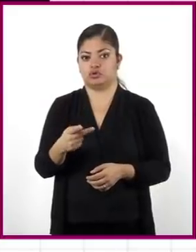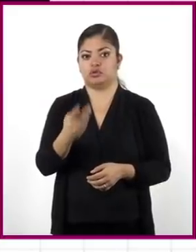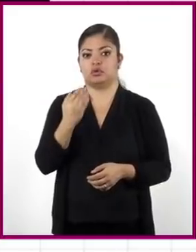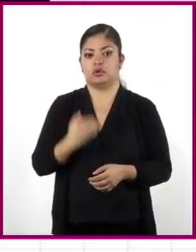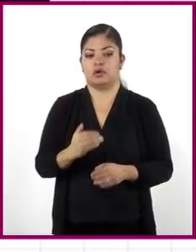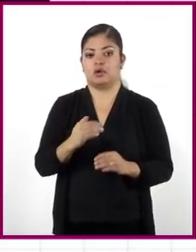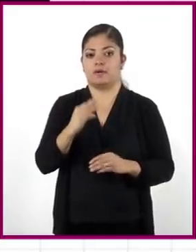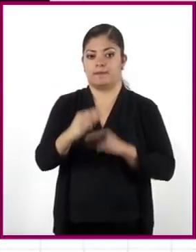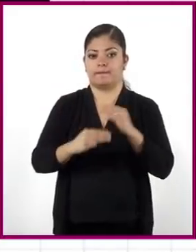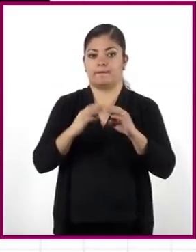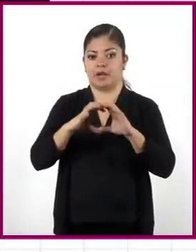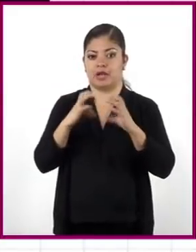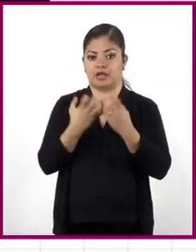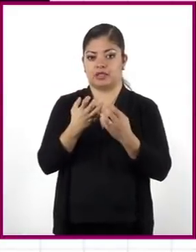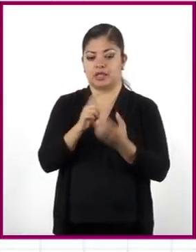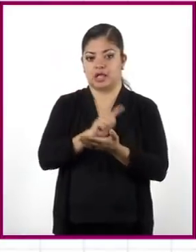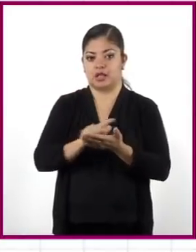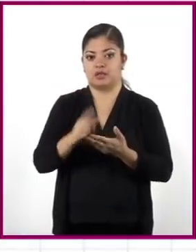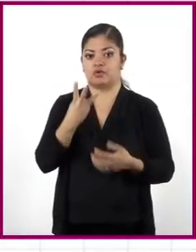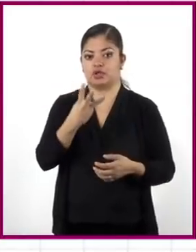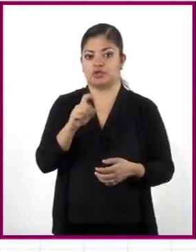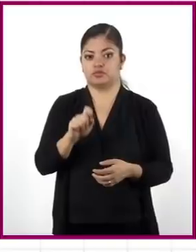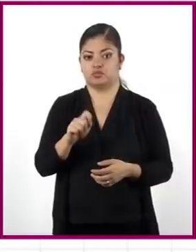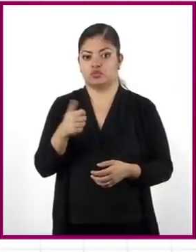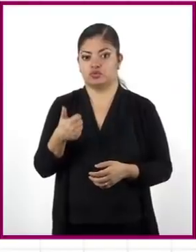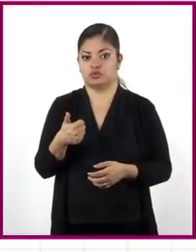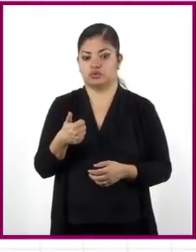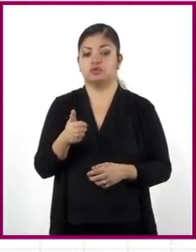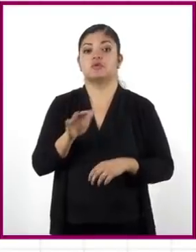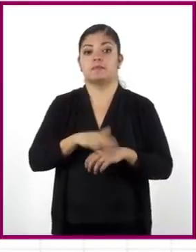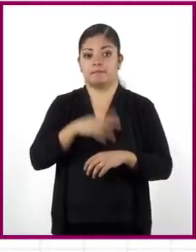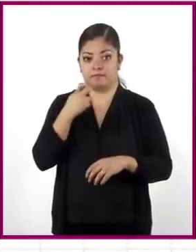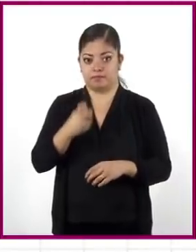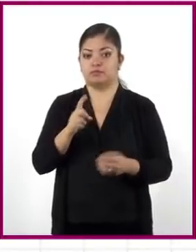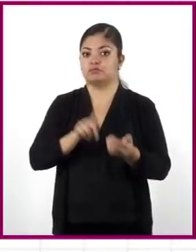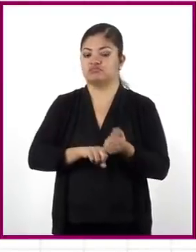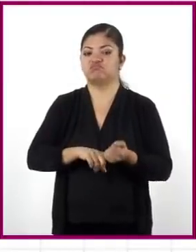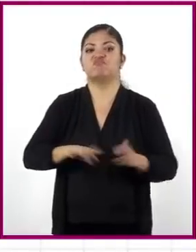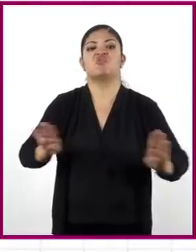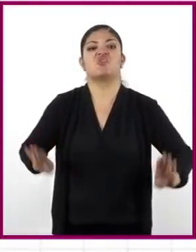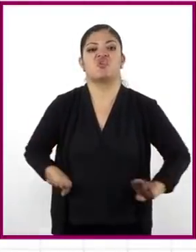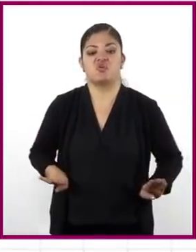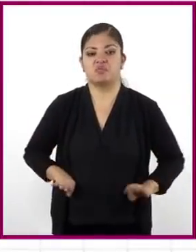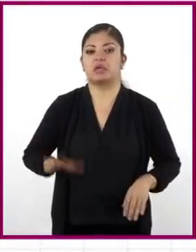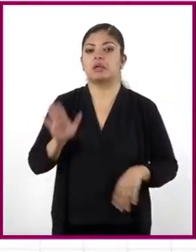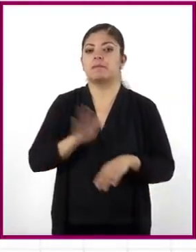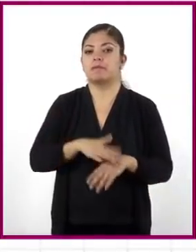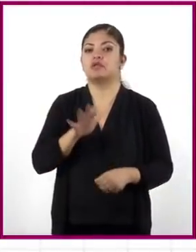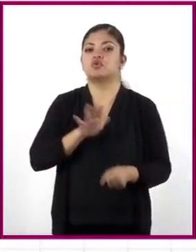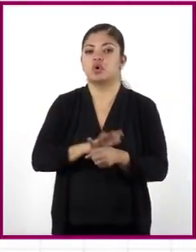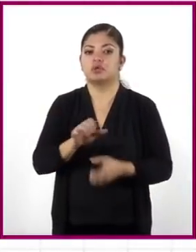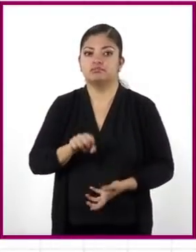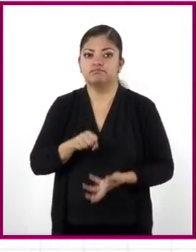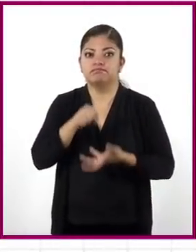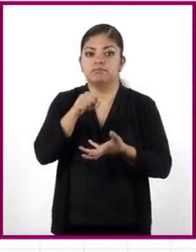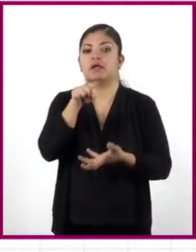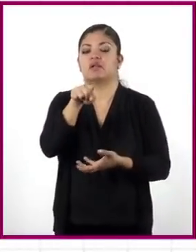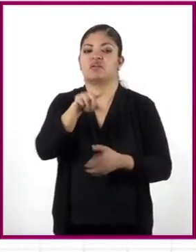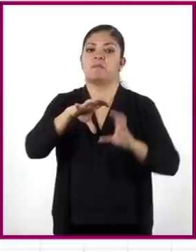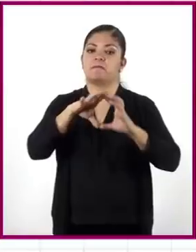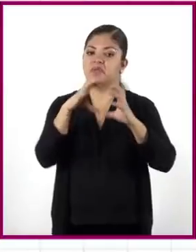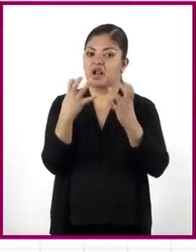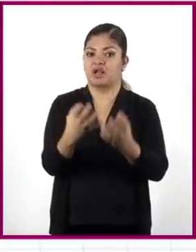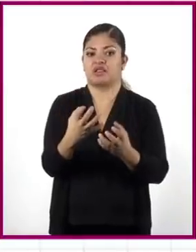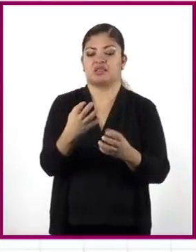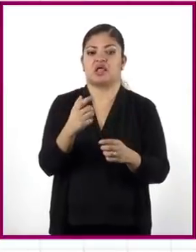planeta limpio es 3.6. Por tanto, conviene más llevar el papel a vender a planeta limpio, donde